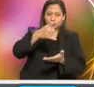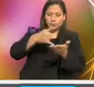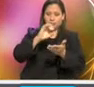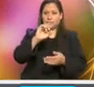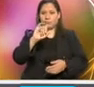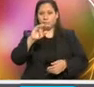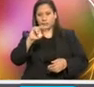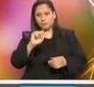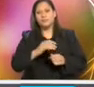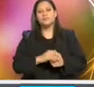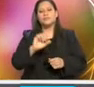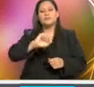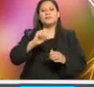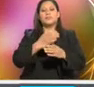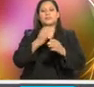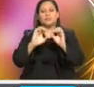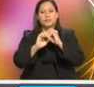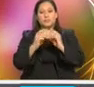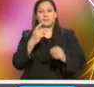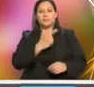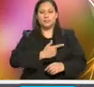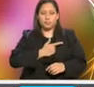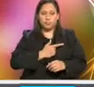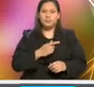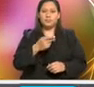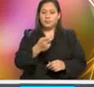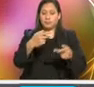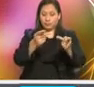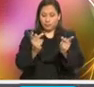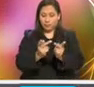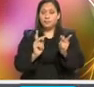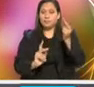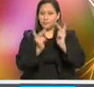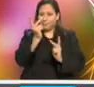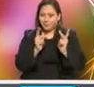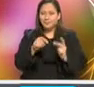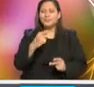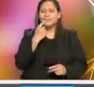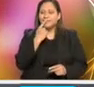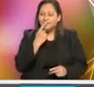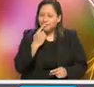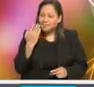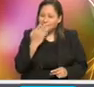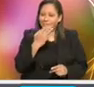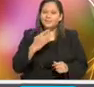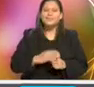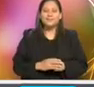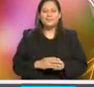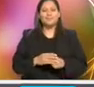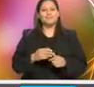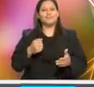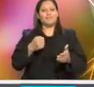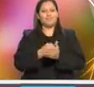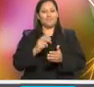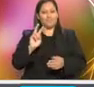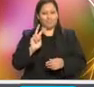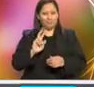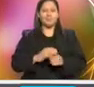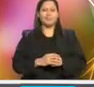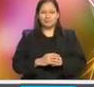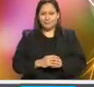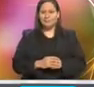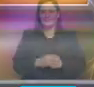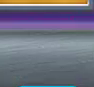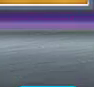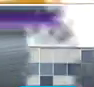oliva y pues sal y pimienta al gusto Así para que es. este platillo vegetariano nos sepa bien rico Sí. y nos llene de nutrientes. Exacto.